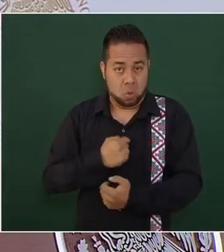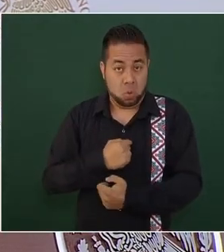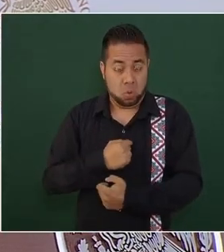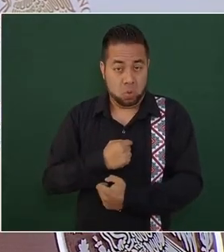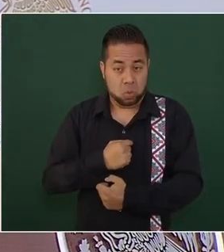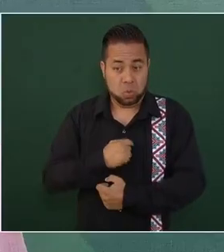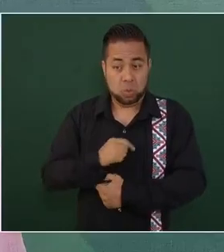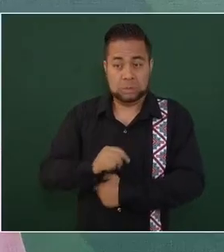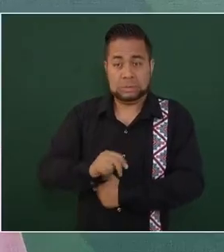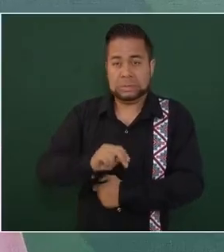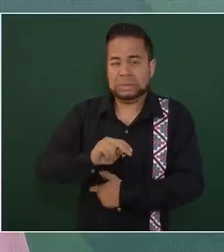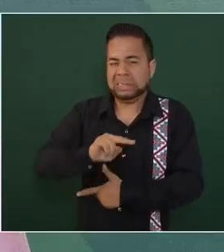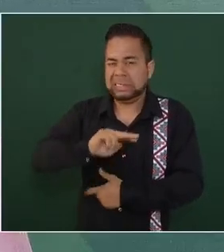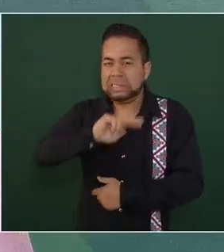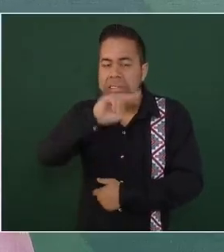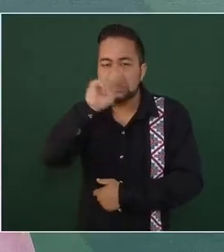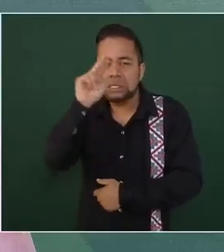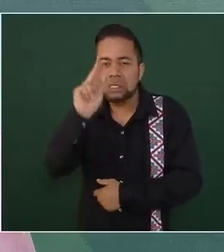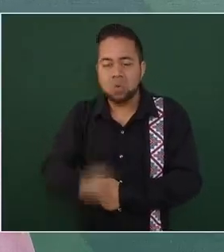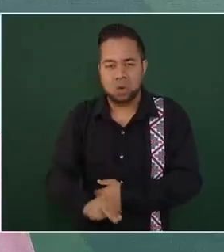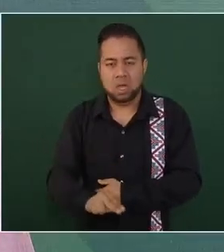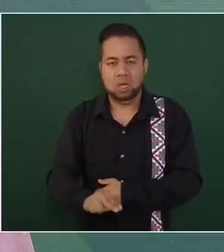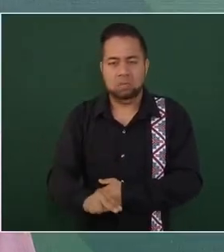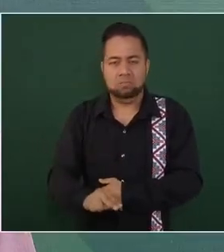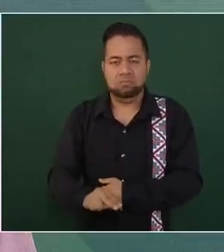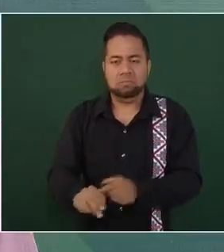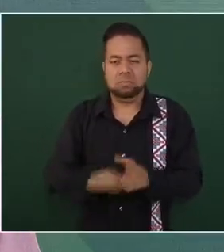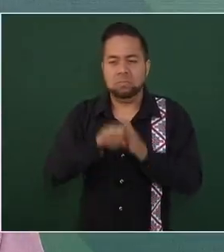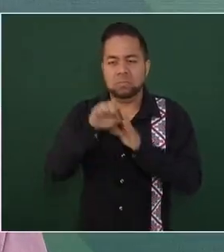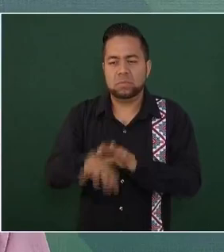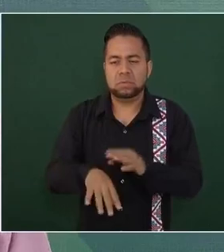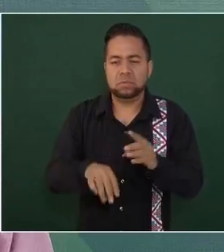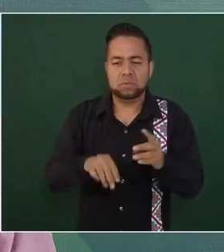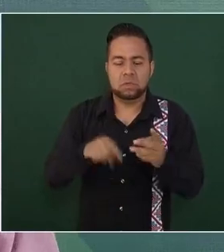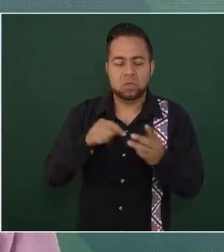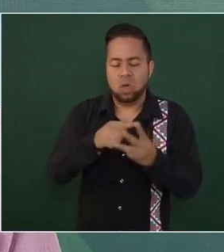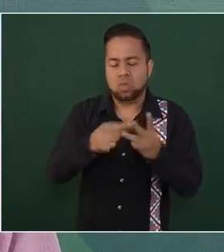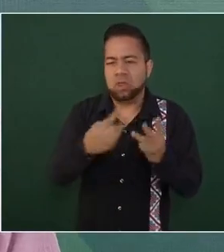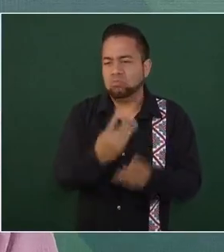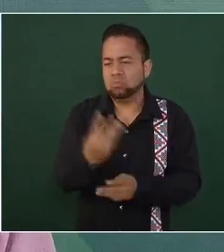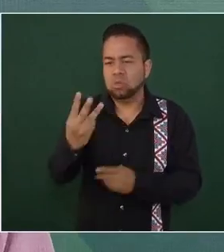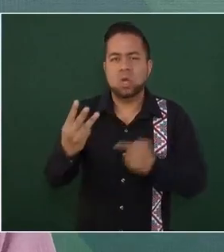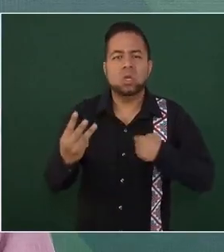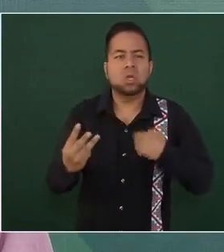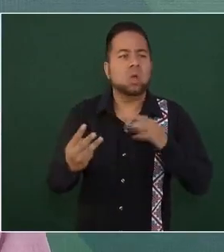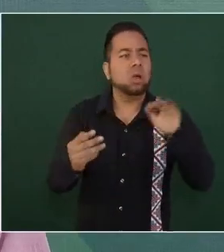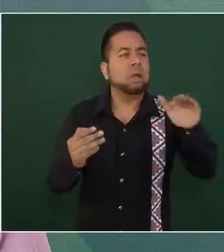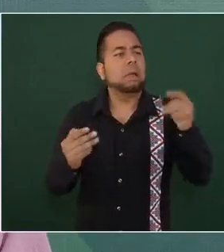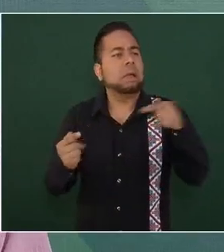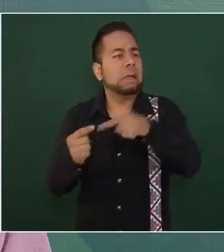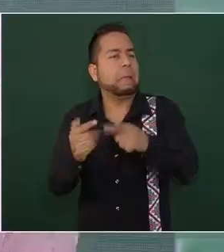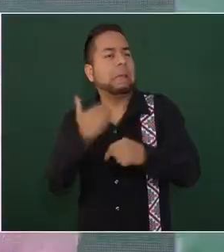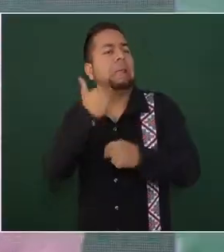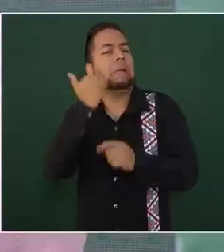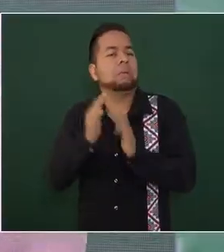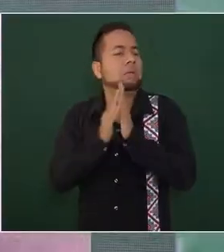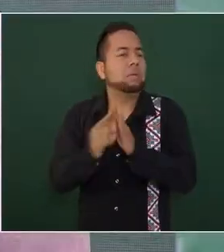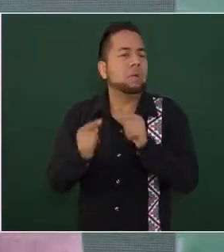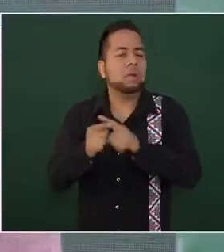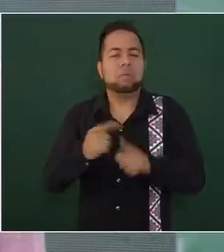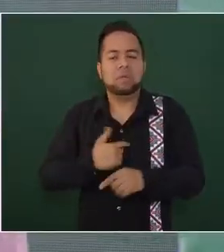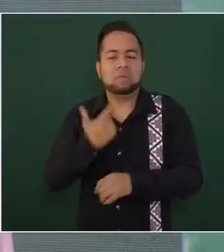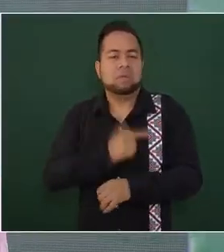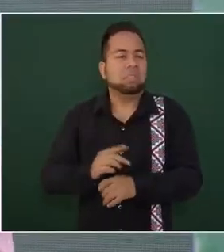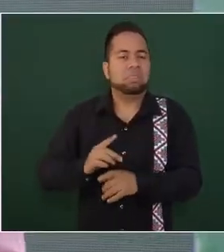por una persona de una terna que envío no me ha gustado la simulación de decir